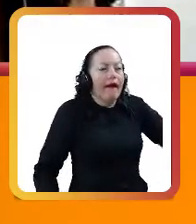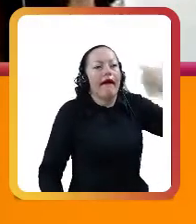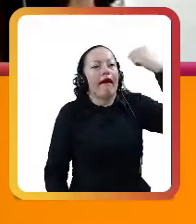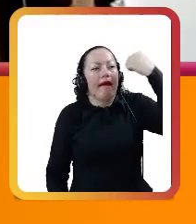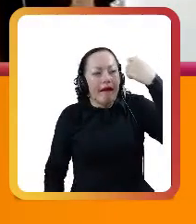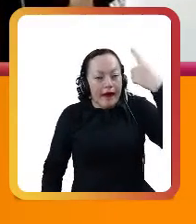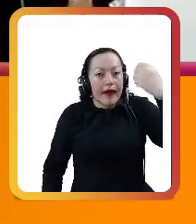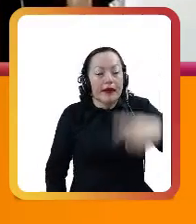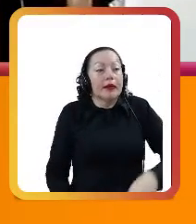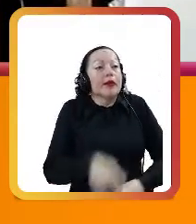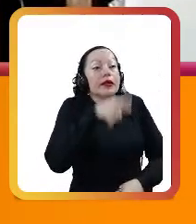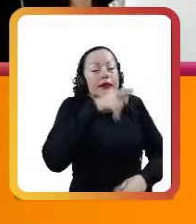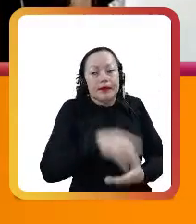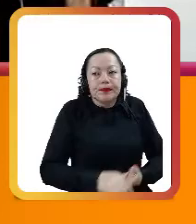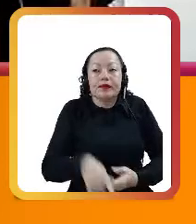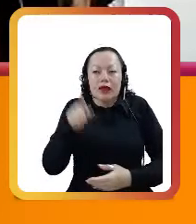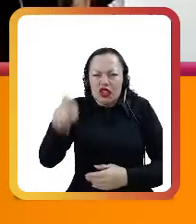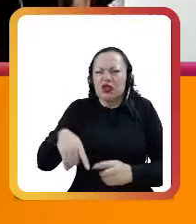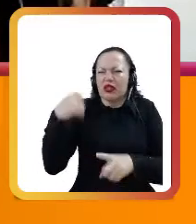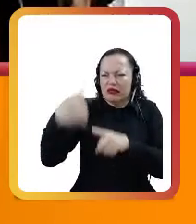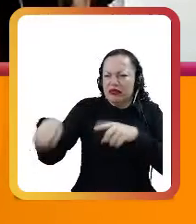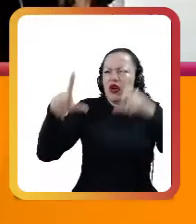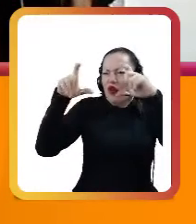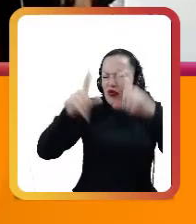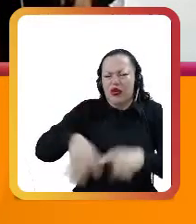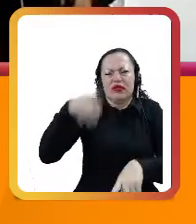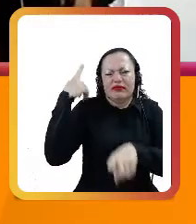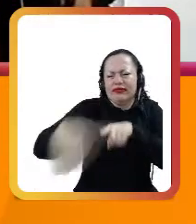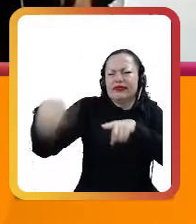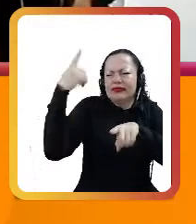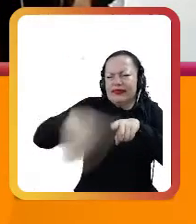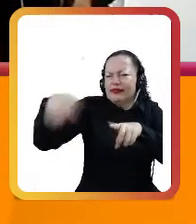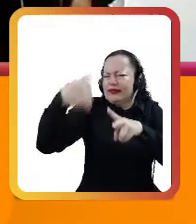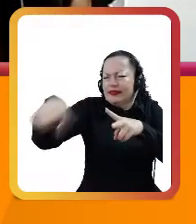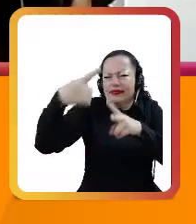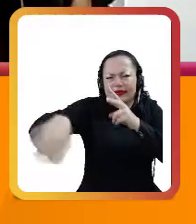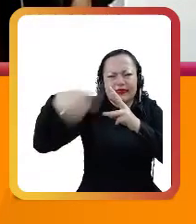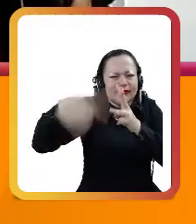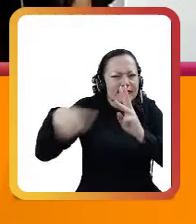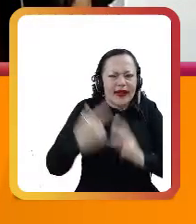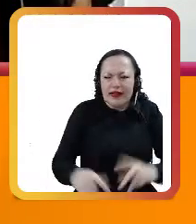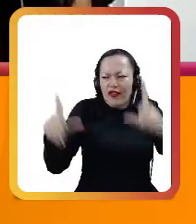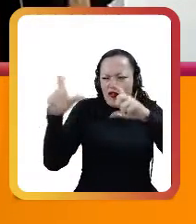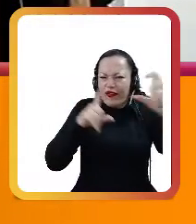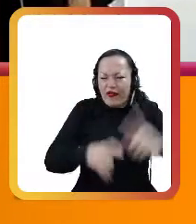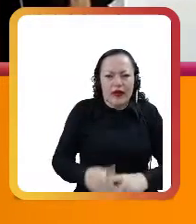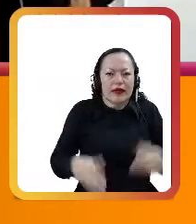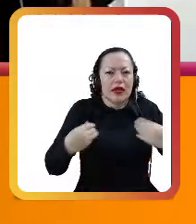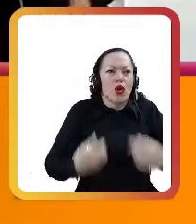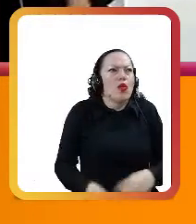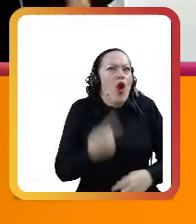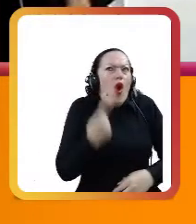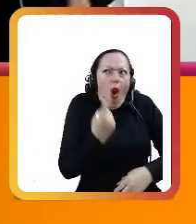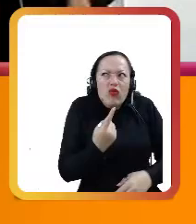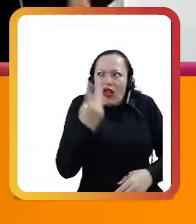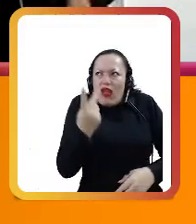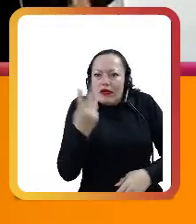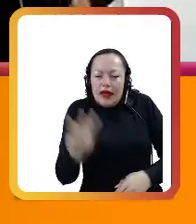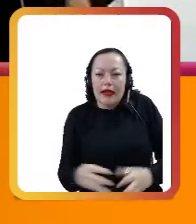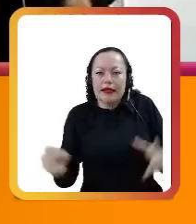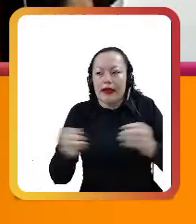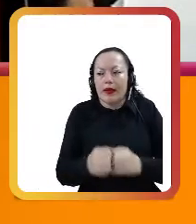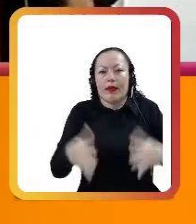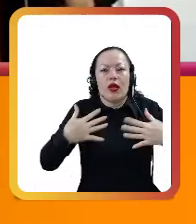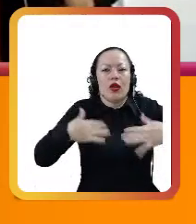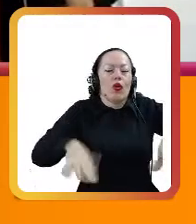Si quieres enviar varias fotos, no hay ningún problema. No hay ningún problema si quieres enviar una o muchas fotos, de pronto una